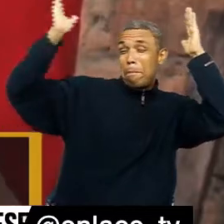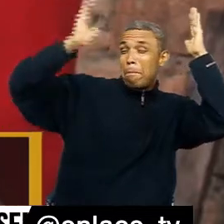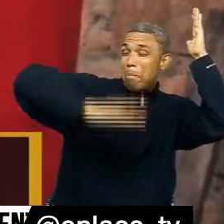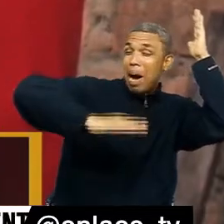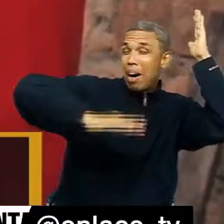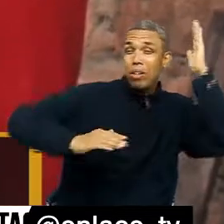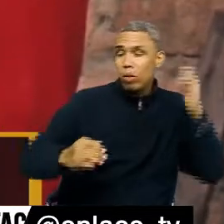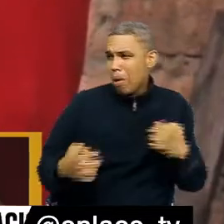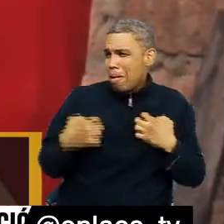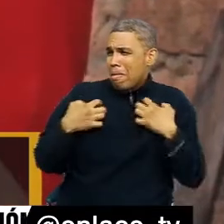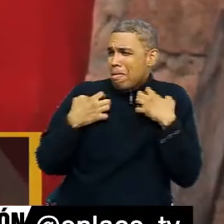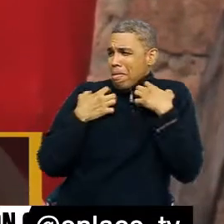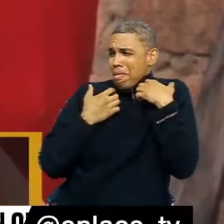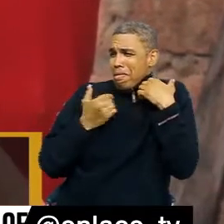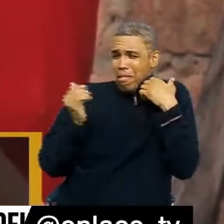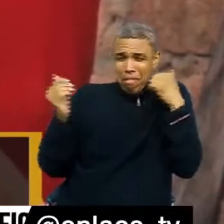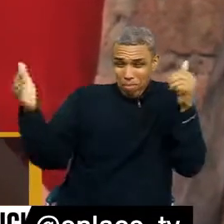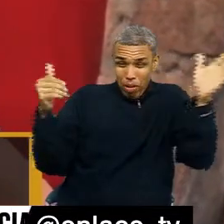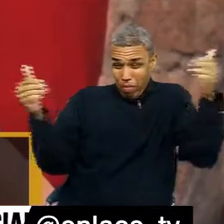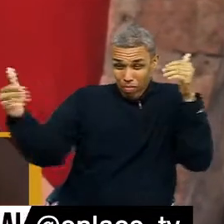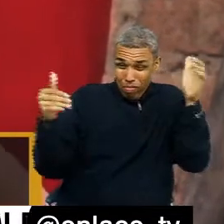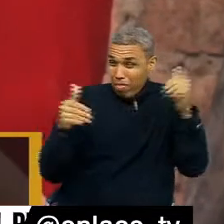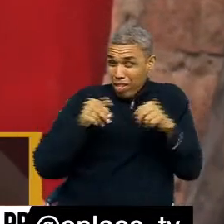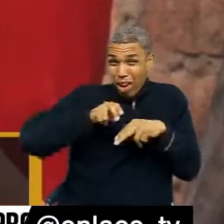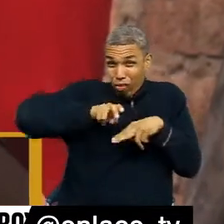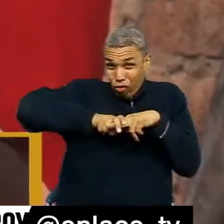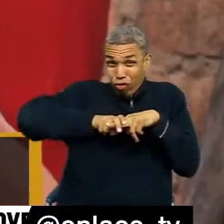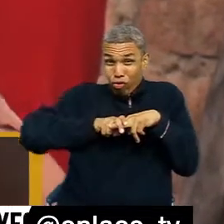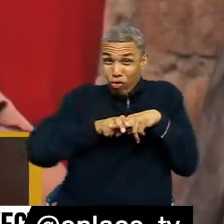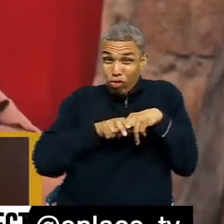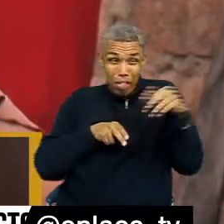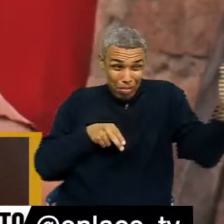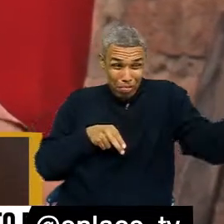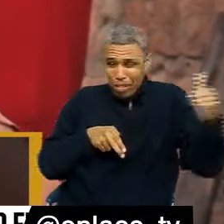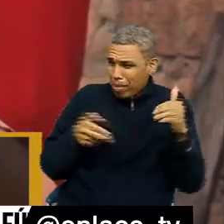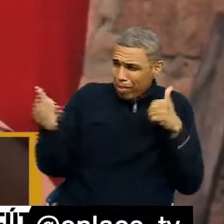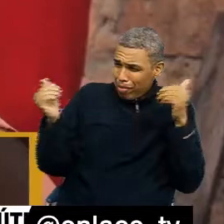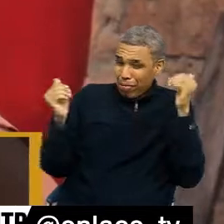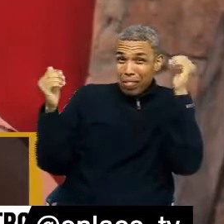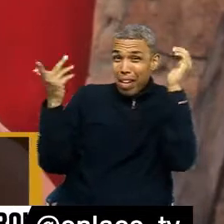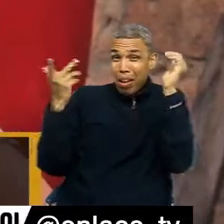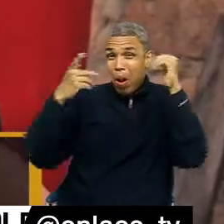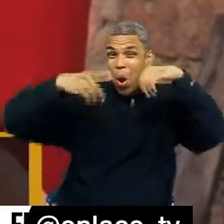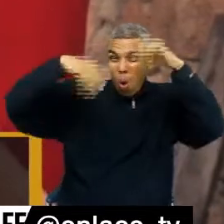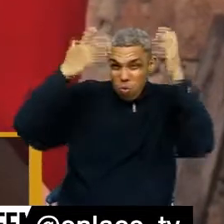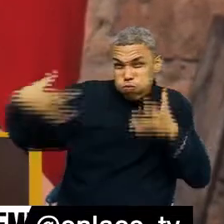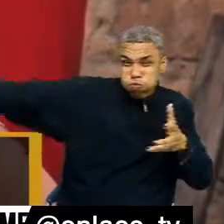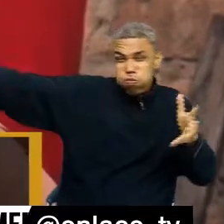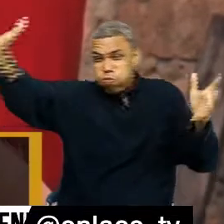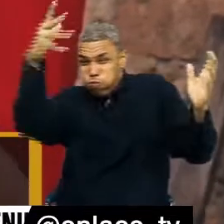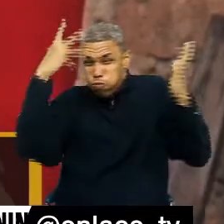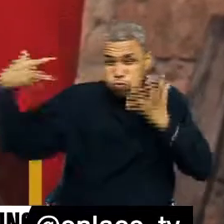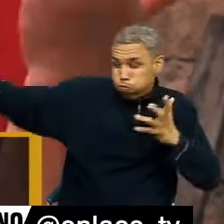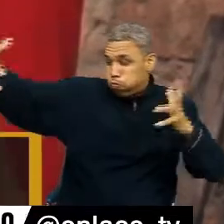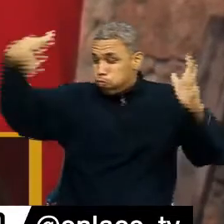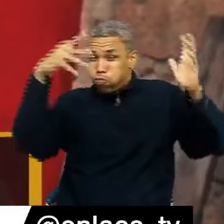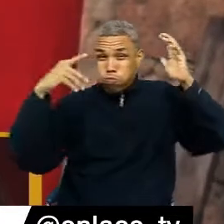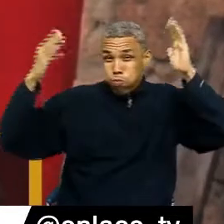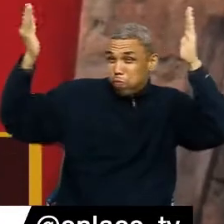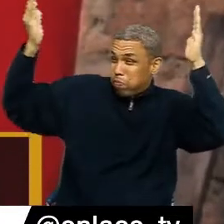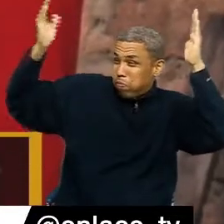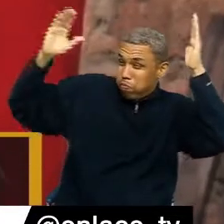Entonces nos asentamos en una silla que hay por ahí, yo amanecí con los dos niños y se vino todo ya en la mañana. Cuando yo iba saliendo con los niños para la guardería, se